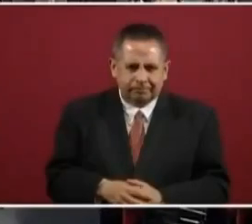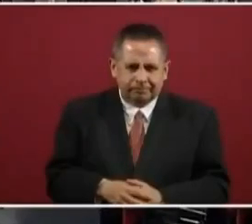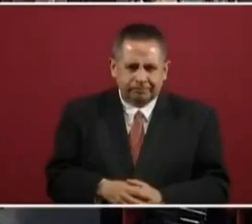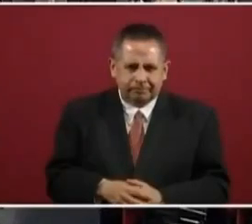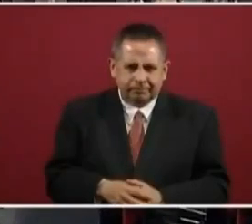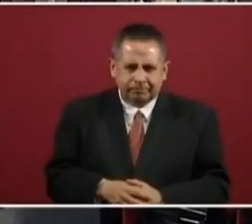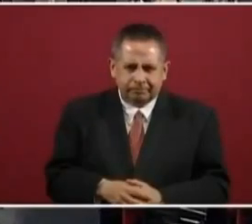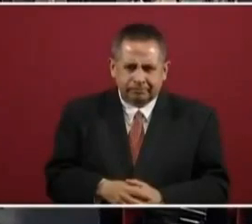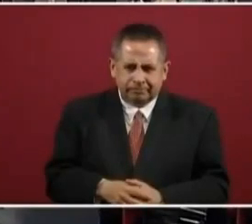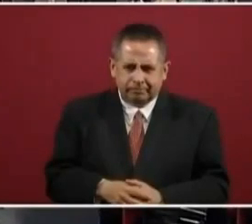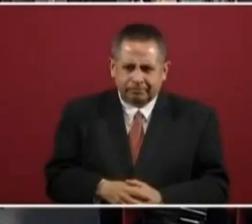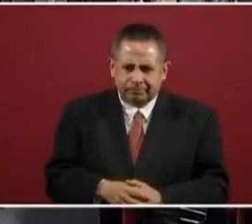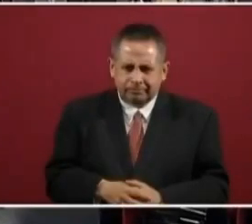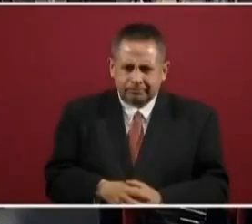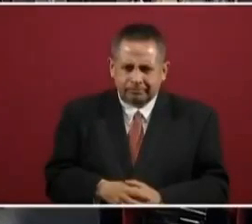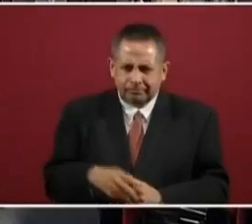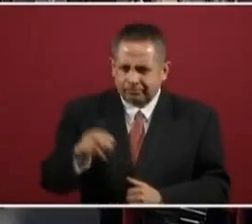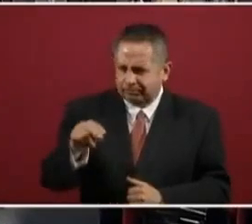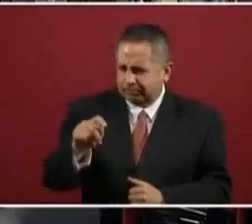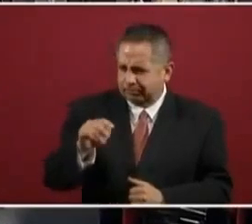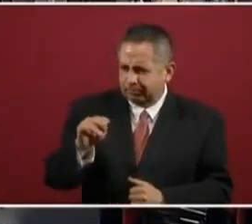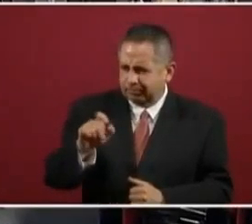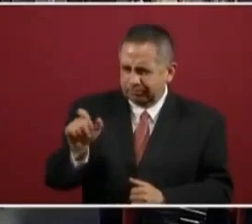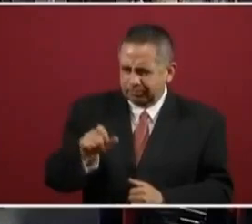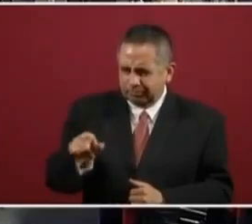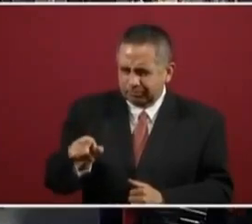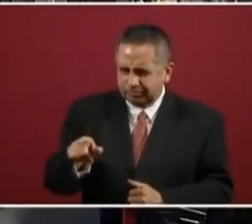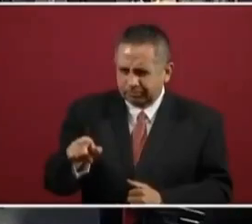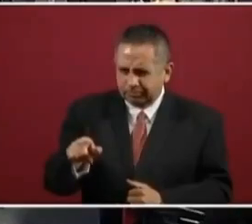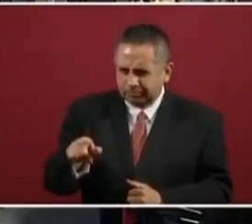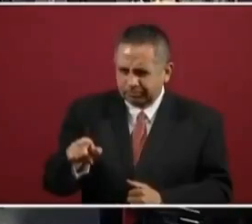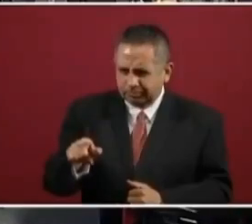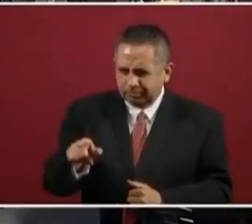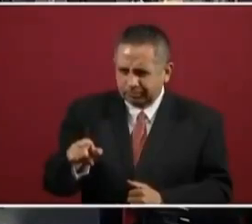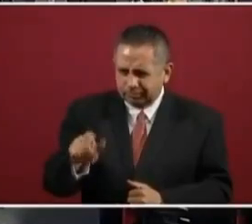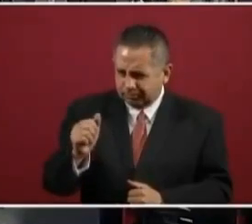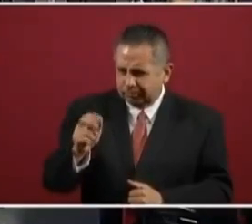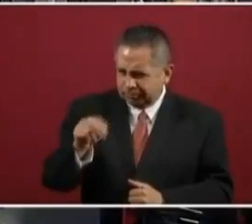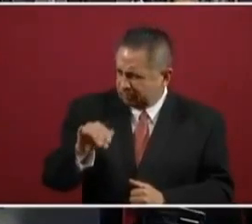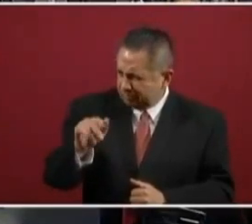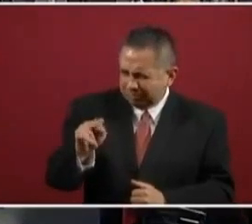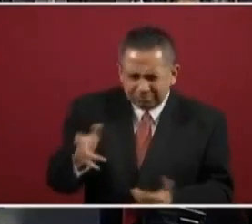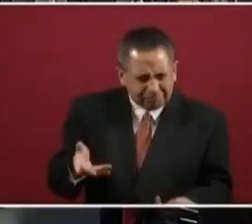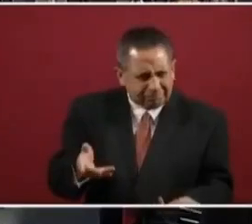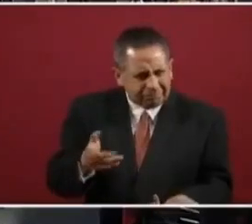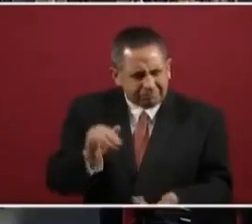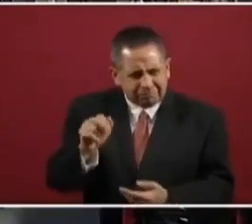compañera que est en notimex es San